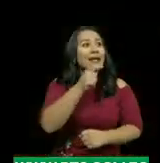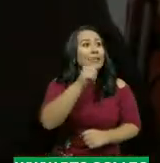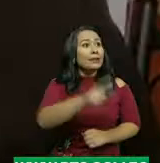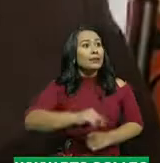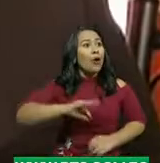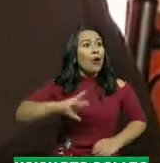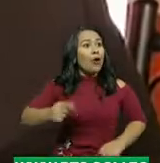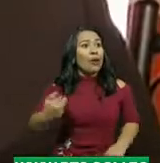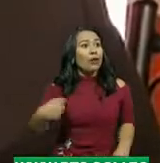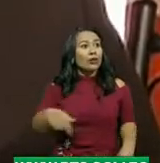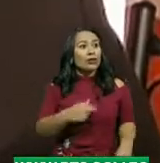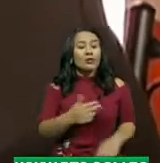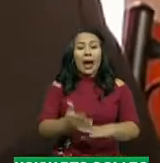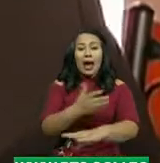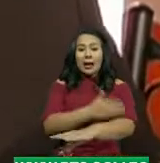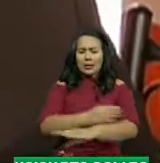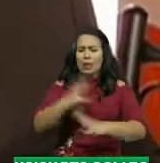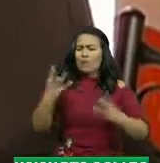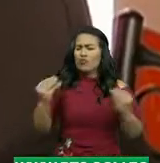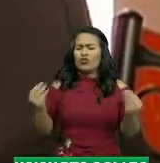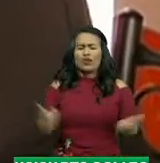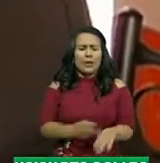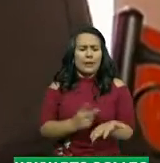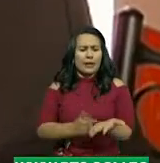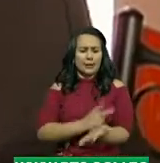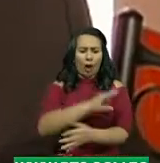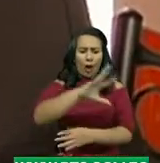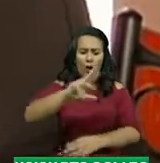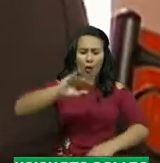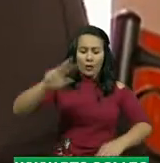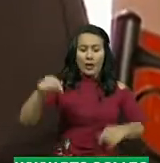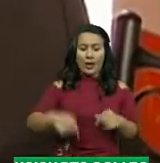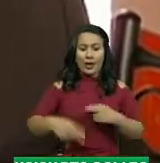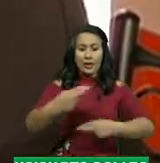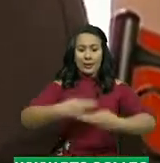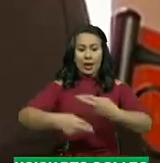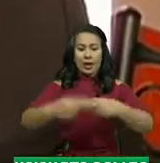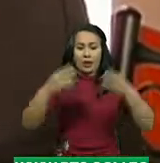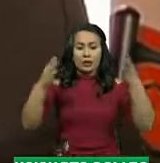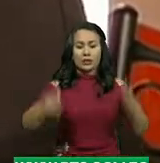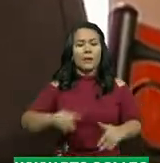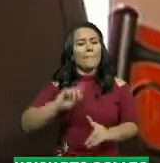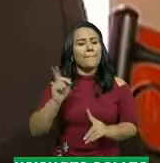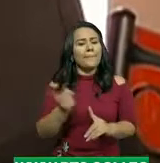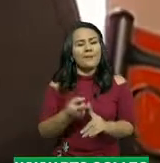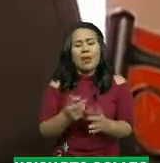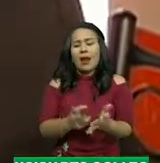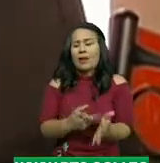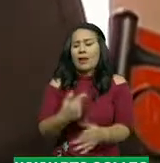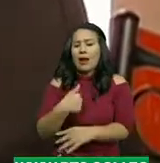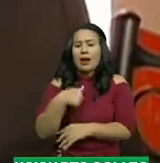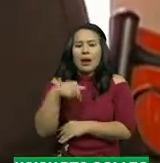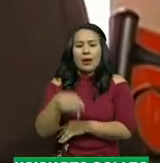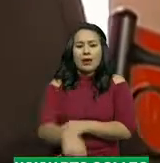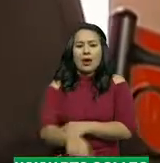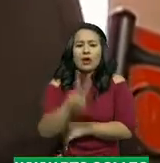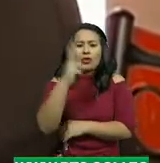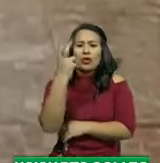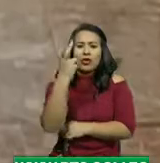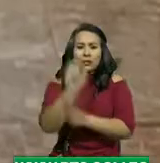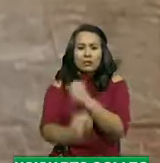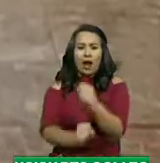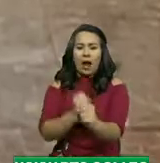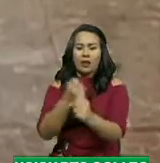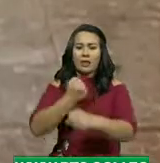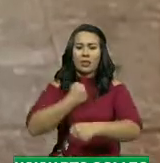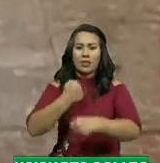robó. Por aquí ya han robado ya, digamos, algunas veces, pero aquí en mi local es primera vez que me roban. Nosotros tenemos ya aquí 12 años ya.